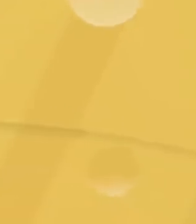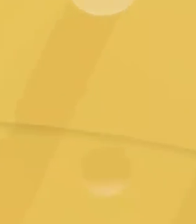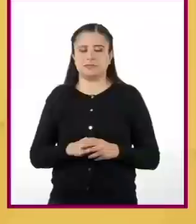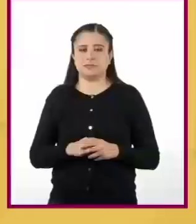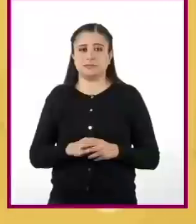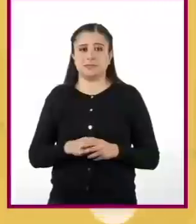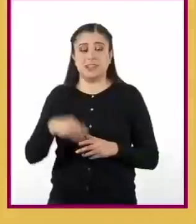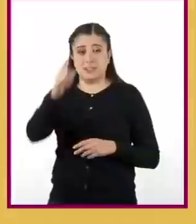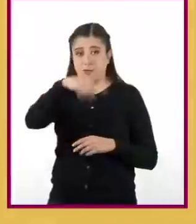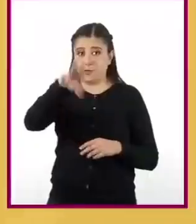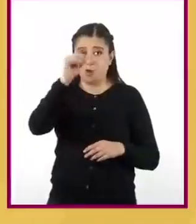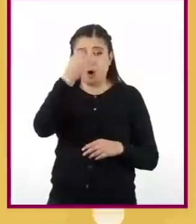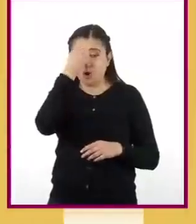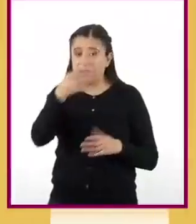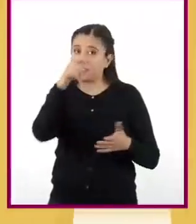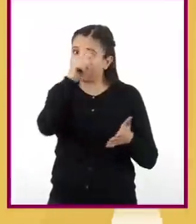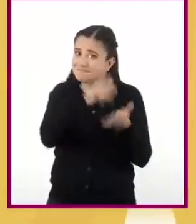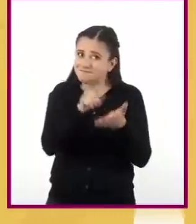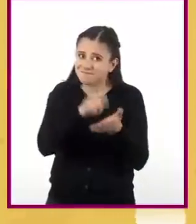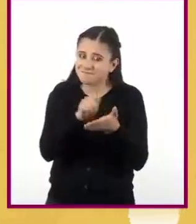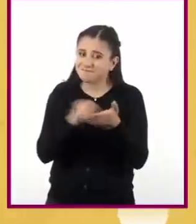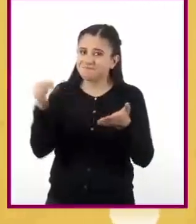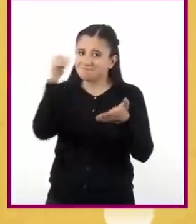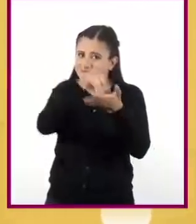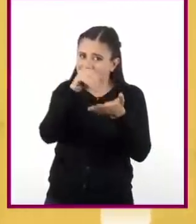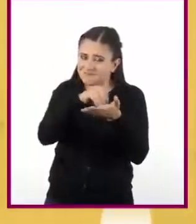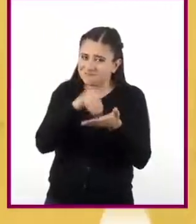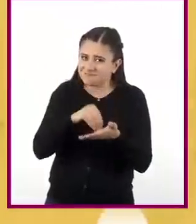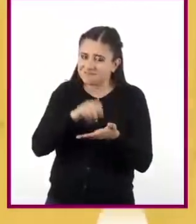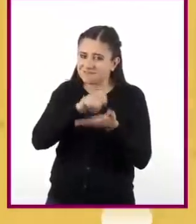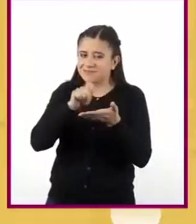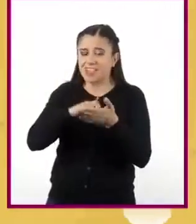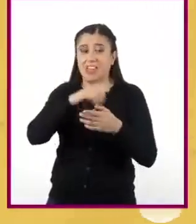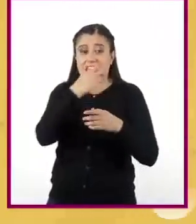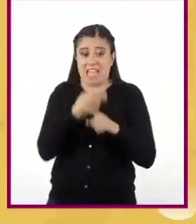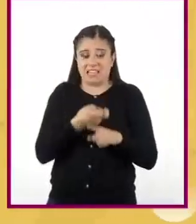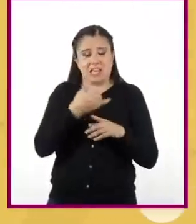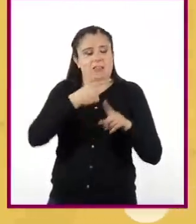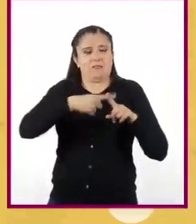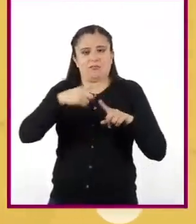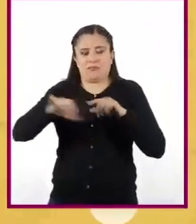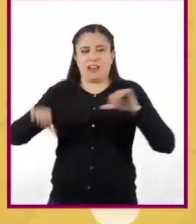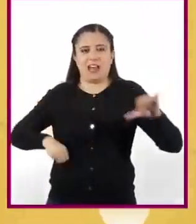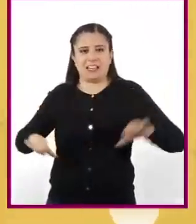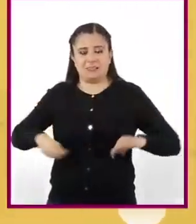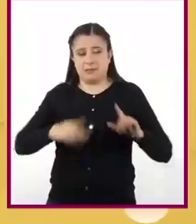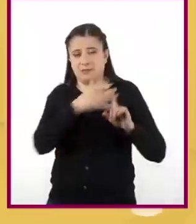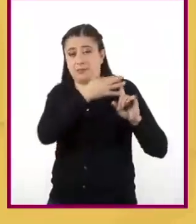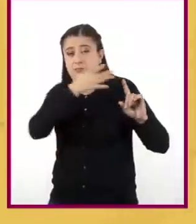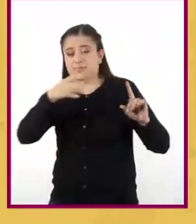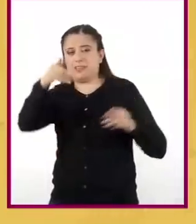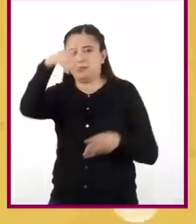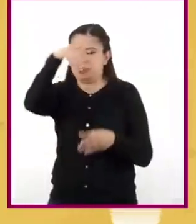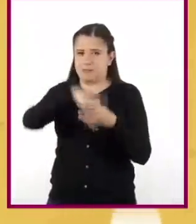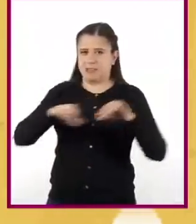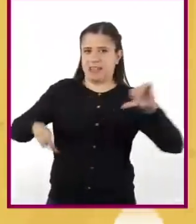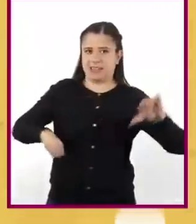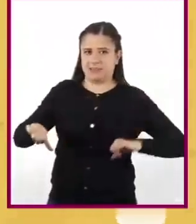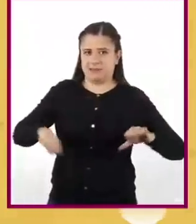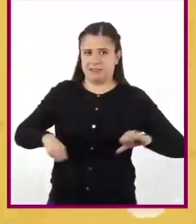No olviden agregar los apuntes y productos de esta y las demás actividades de la transmisión a su carpeta de